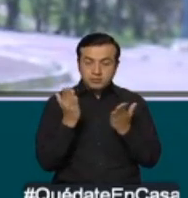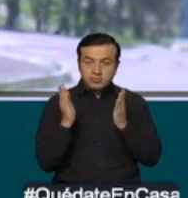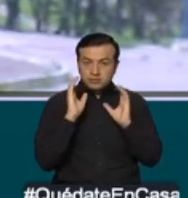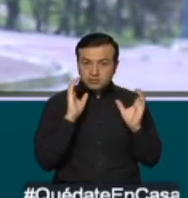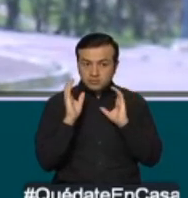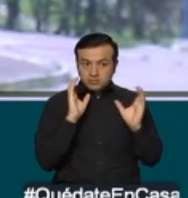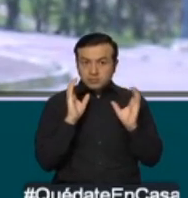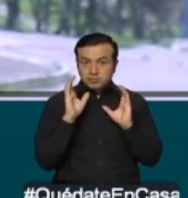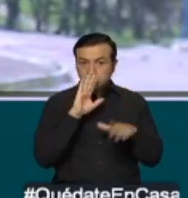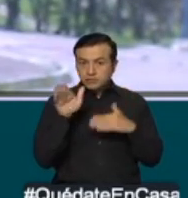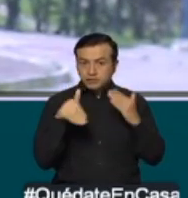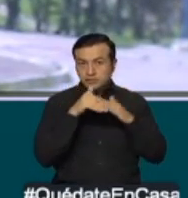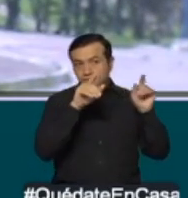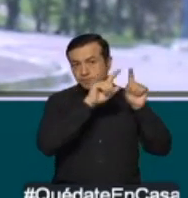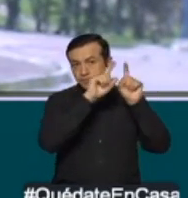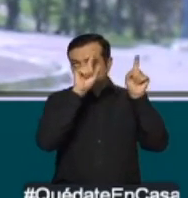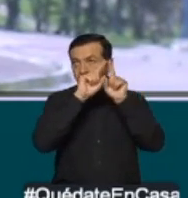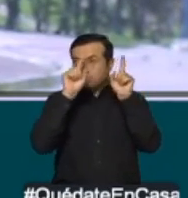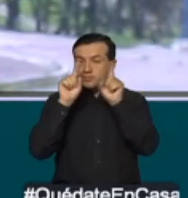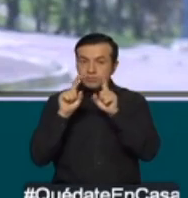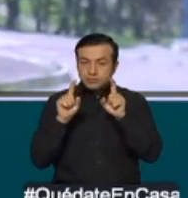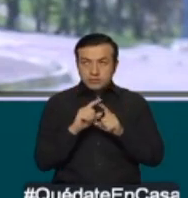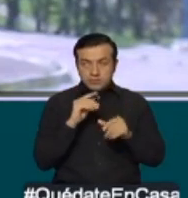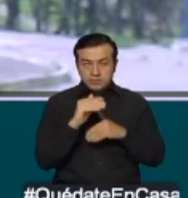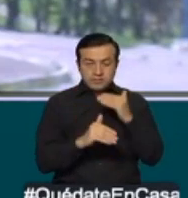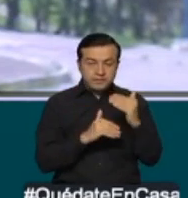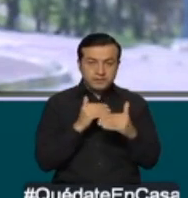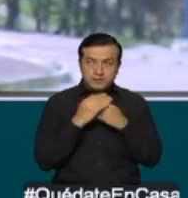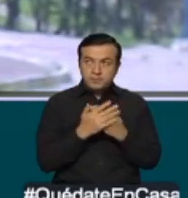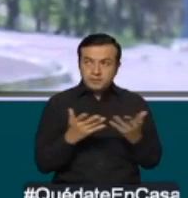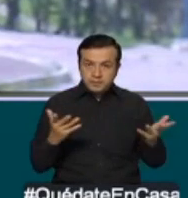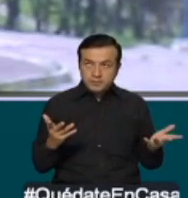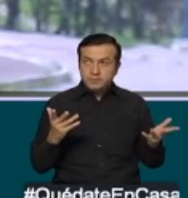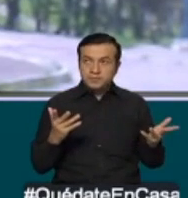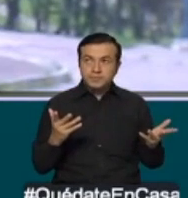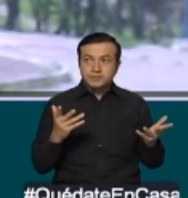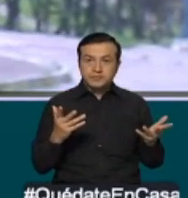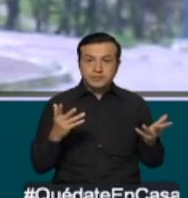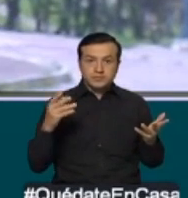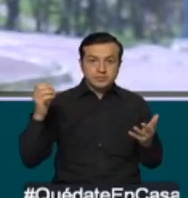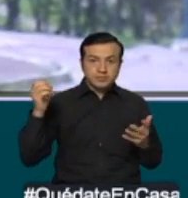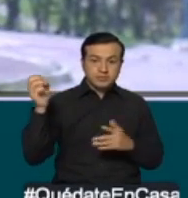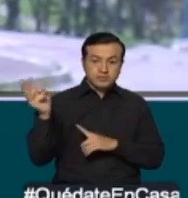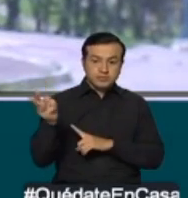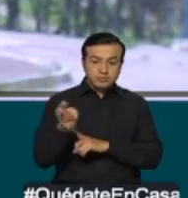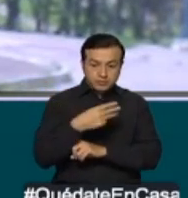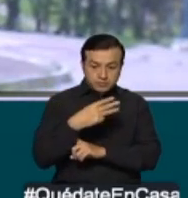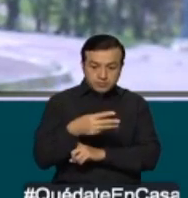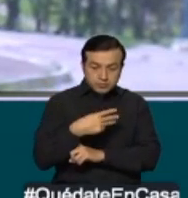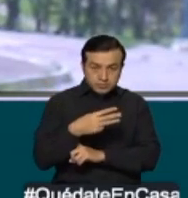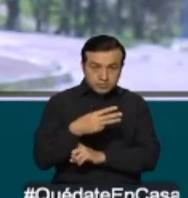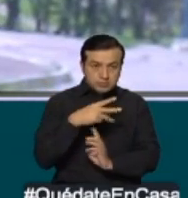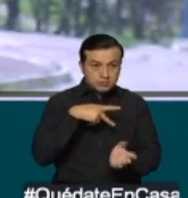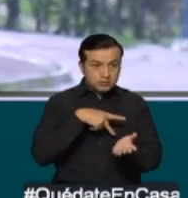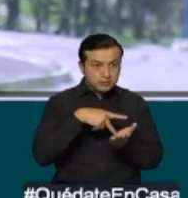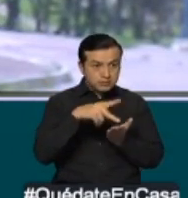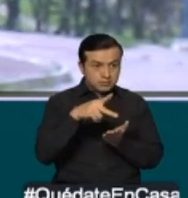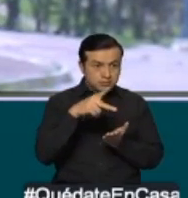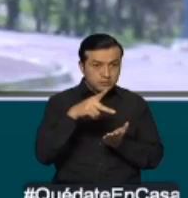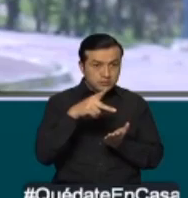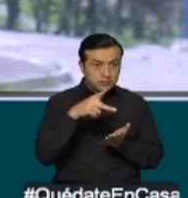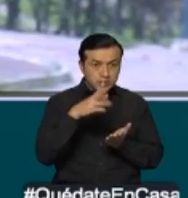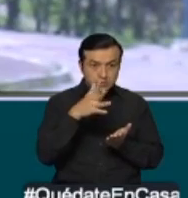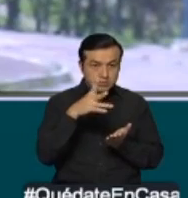telecomunicaciones todas las empresas que sirven procesos telecomunicaciones no corten la señal por falta de pago esto ha sido una